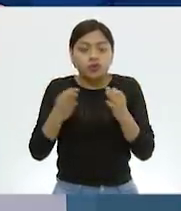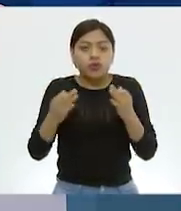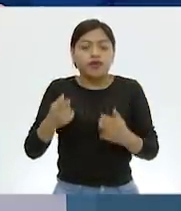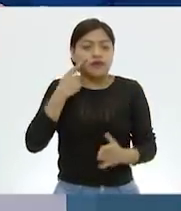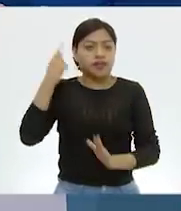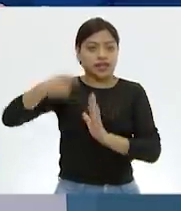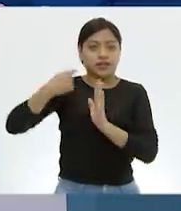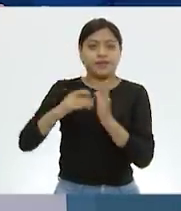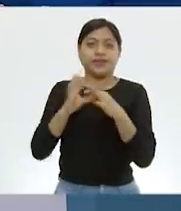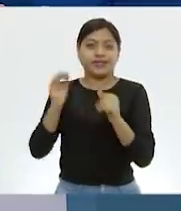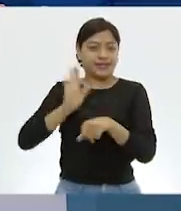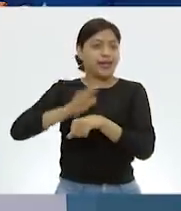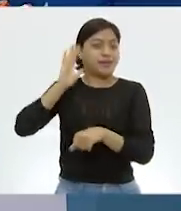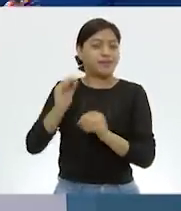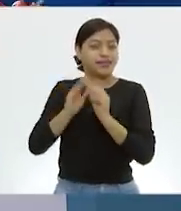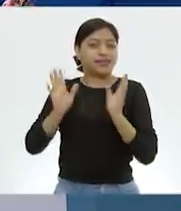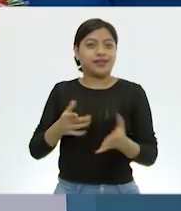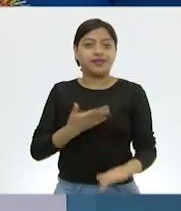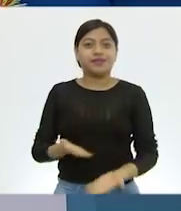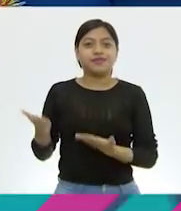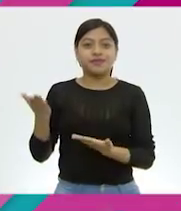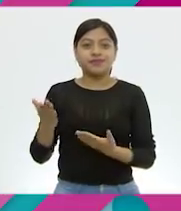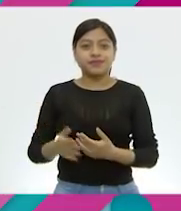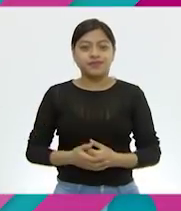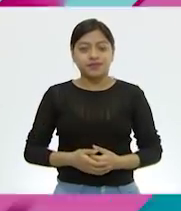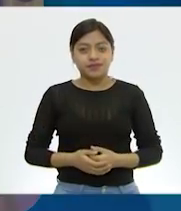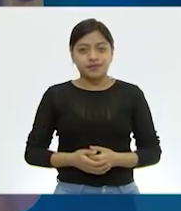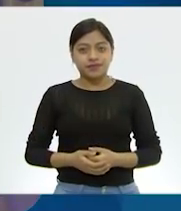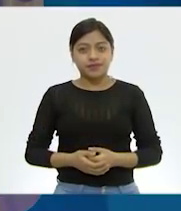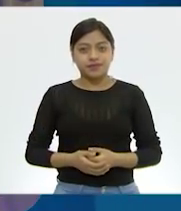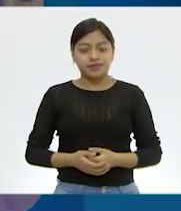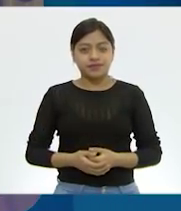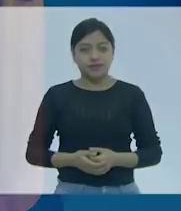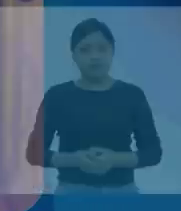cápsula para conocer un poco más de esto.